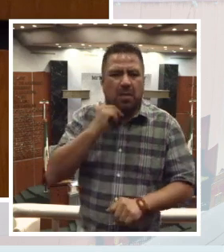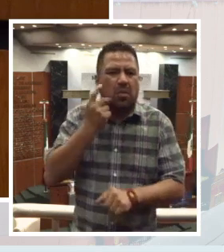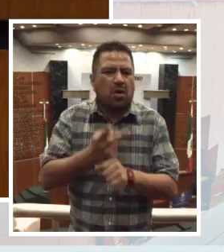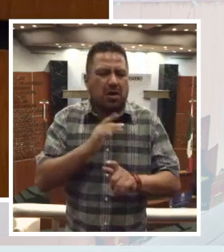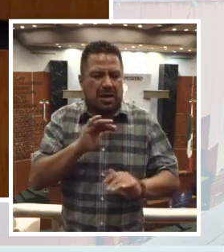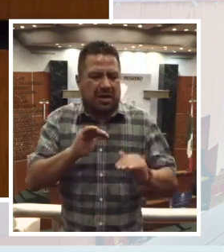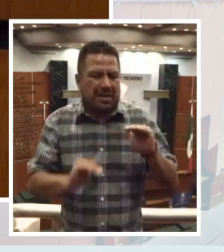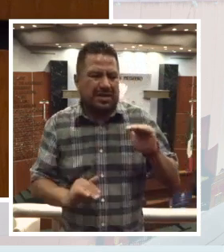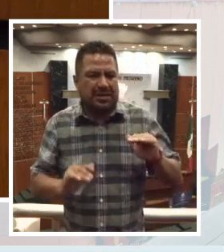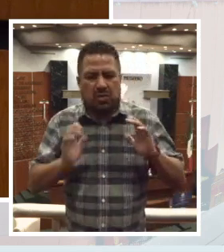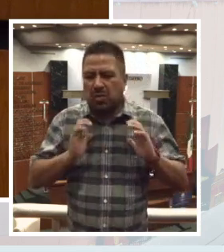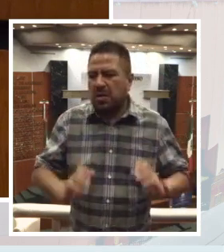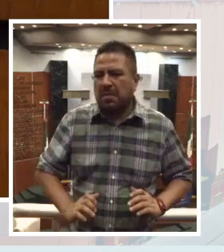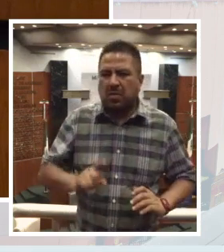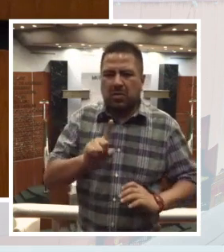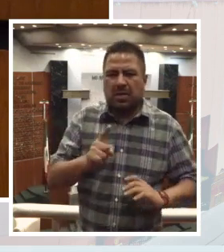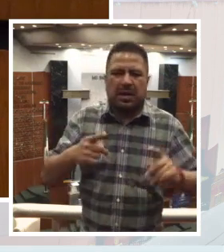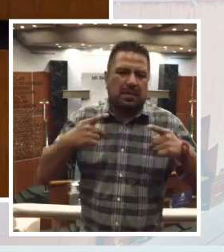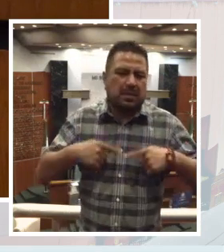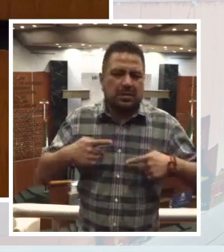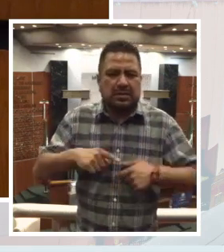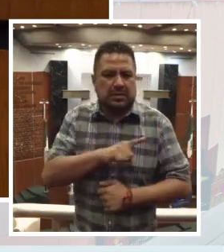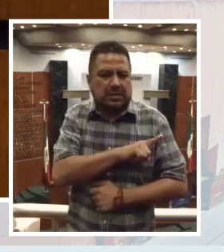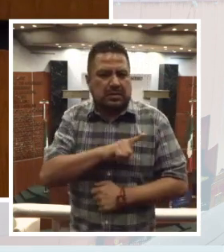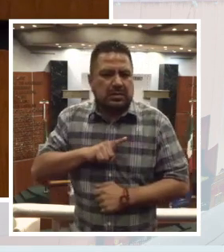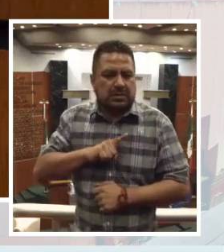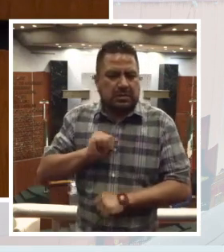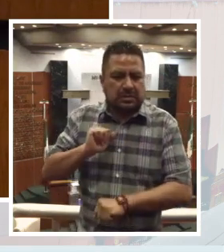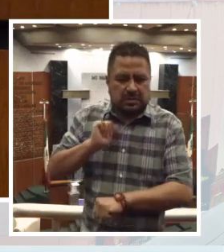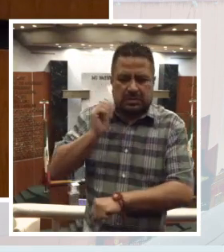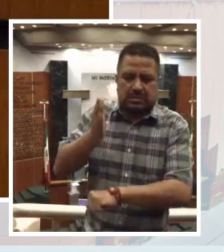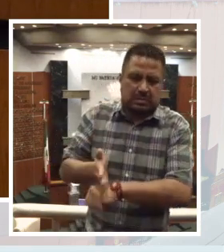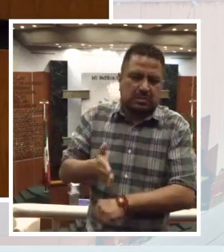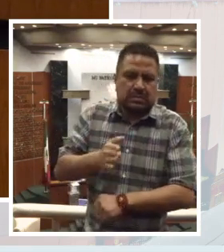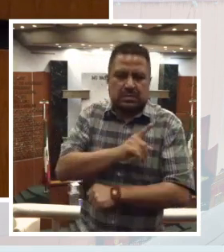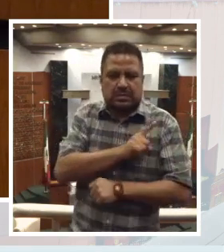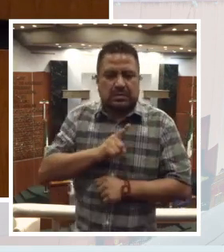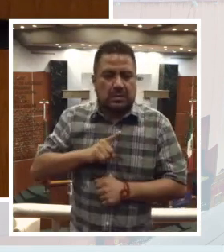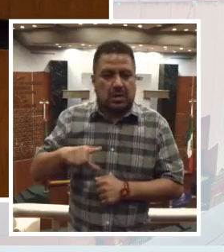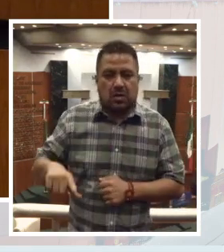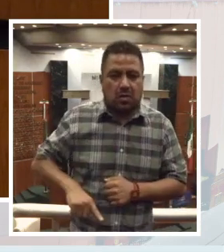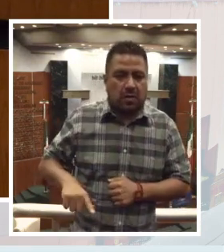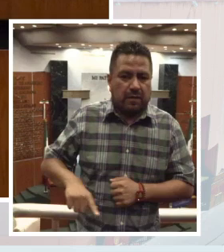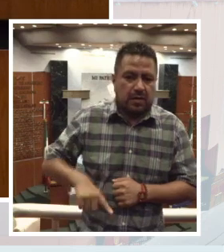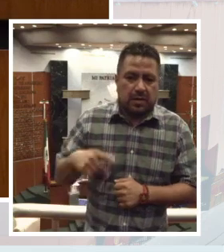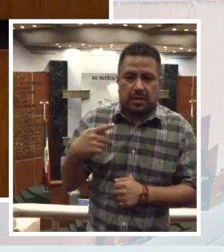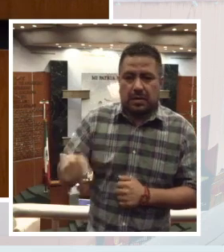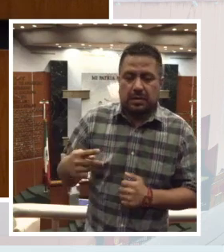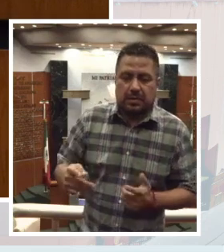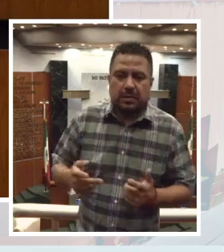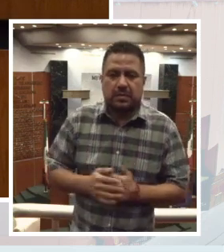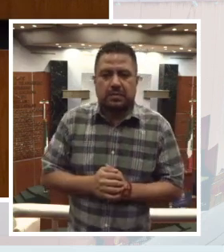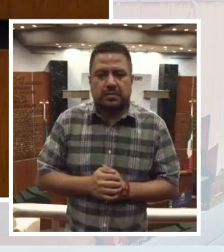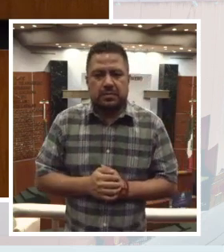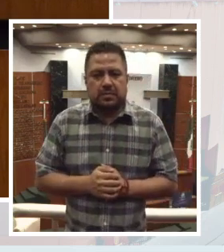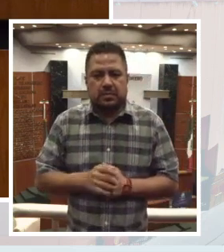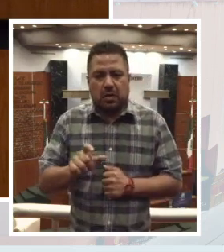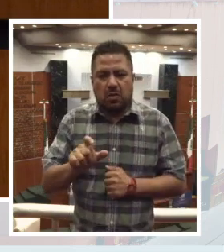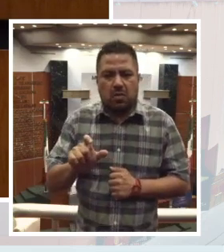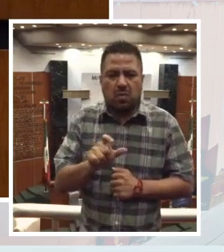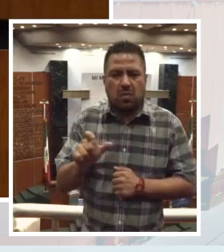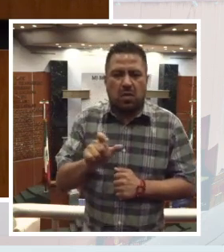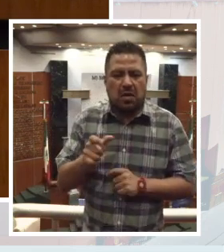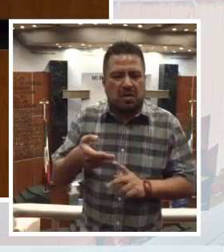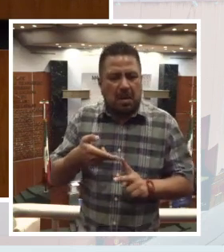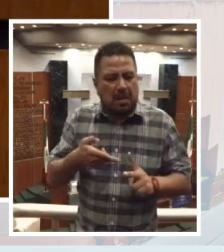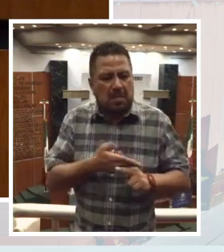integridad física de una persona deberá ser ser sancionada por la autoridad gubernamental pero cuando se priva de